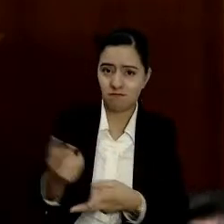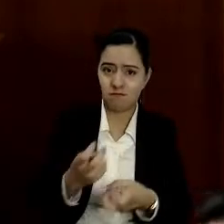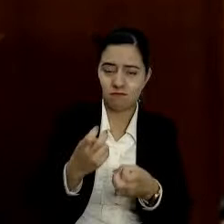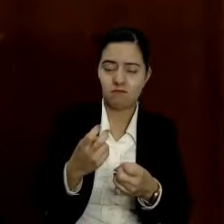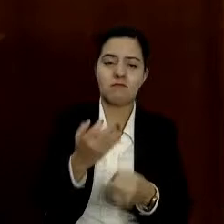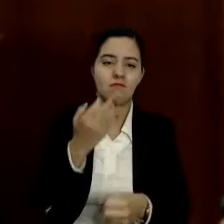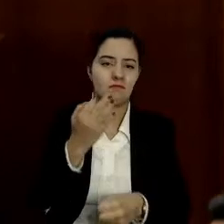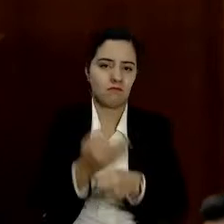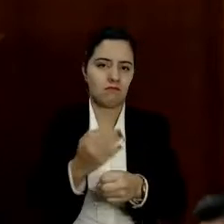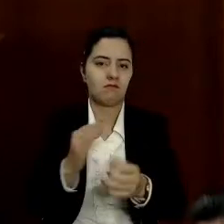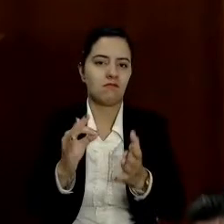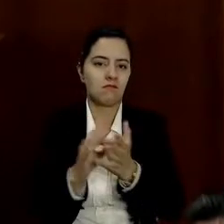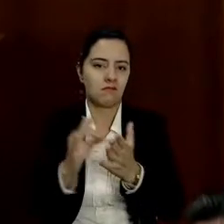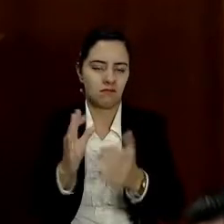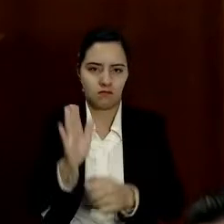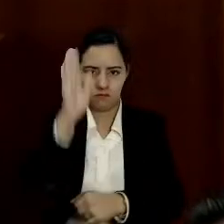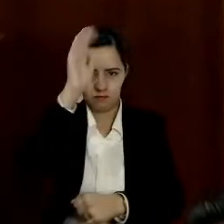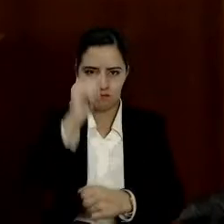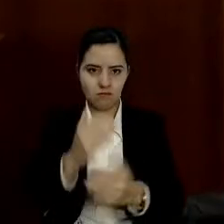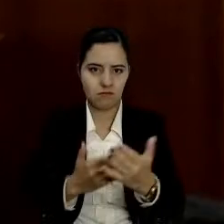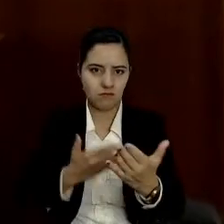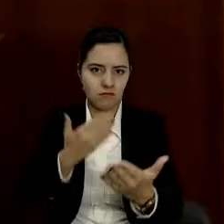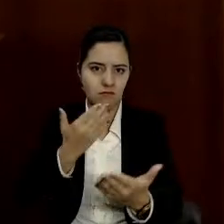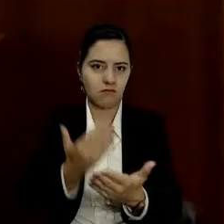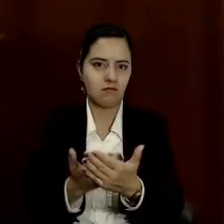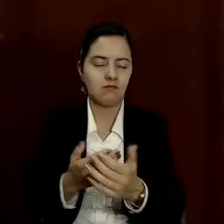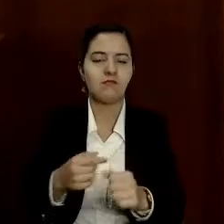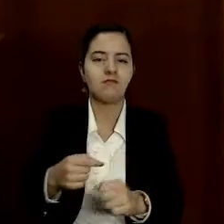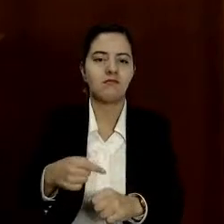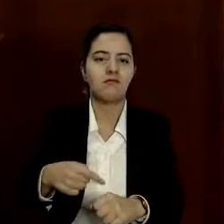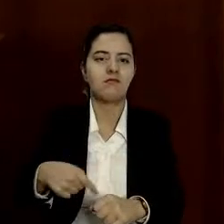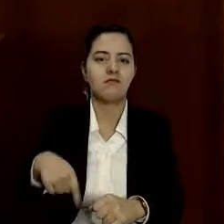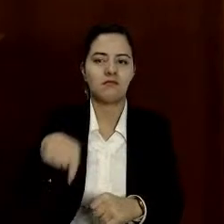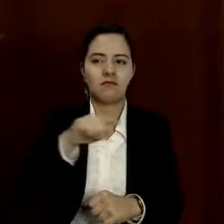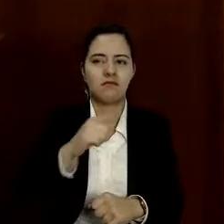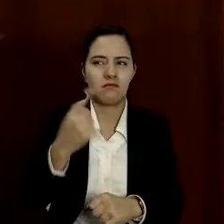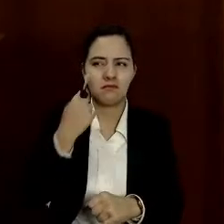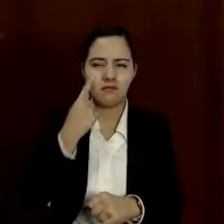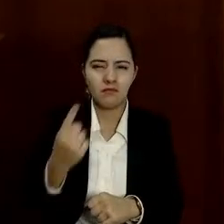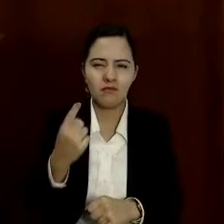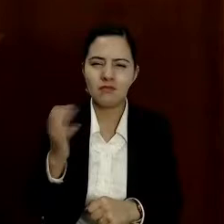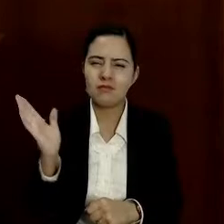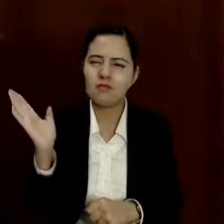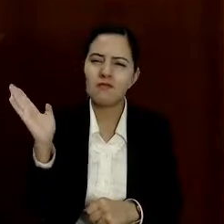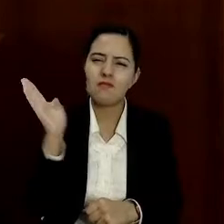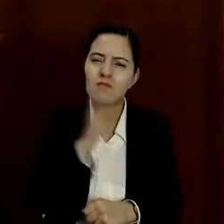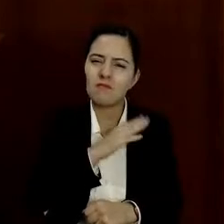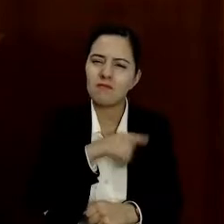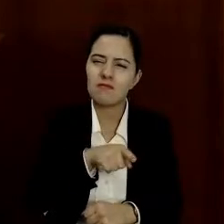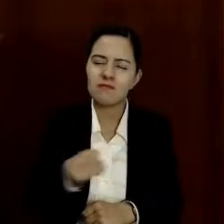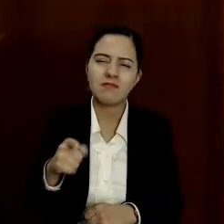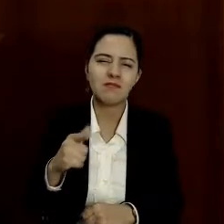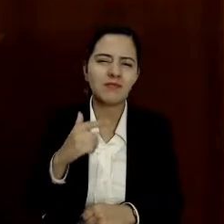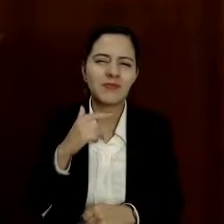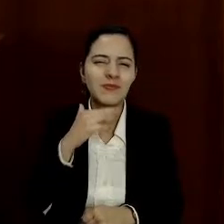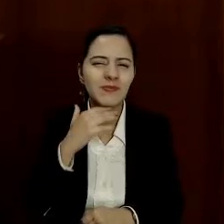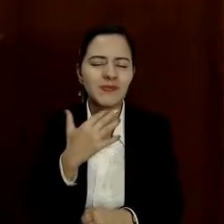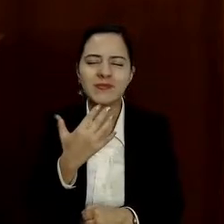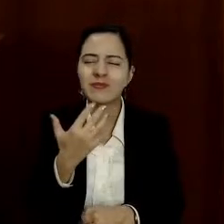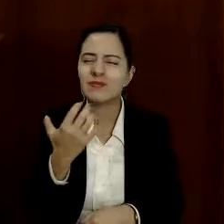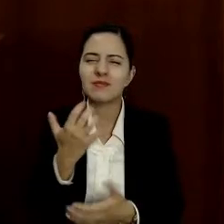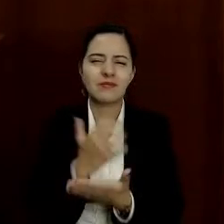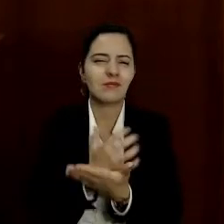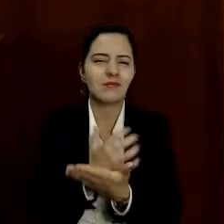acuerdo para dar luz sobre el más grande y escandaloso caso de corrupción extrema que